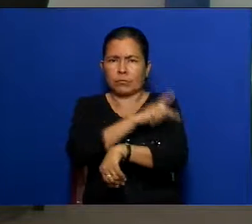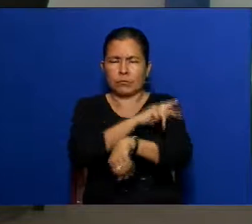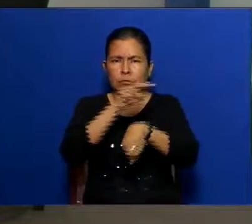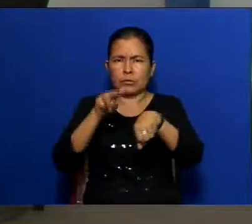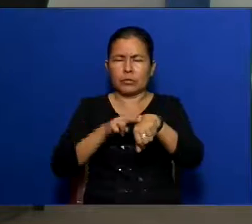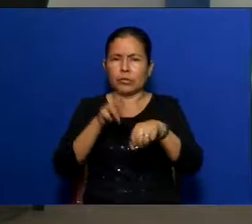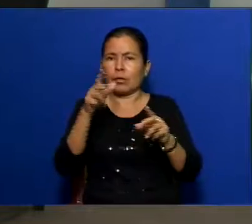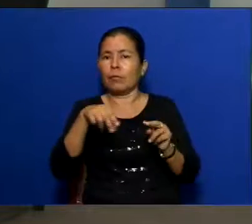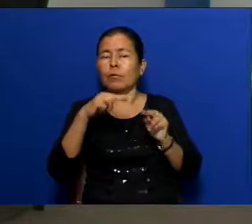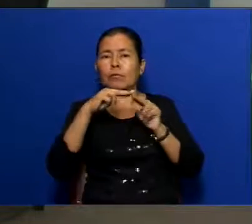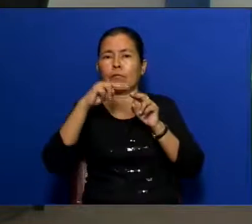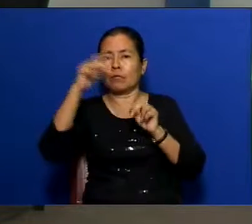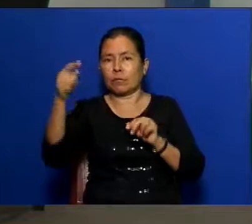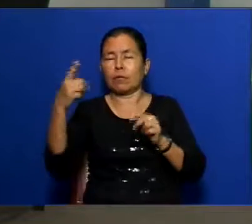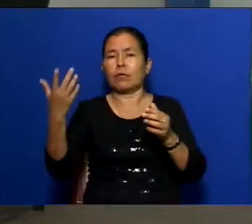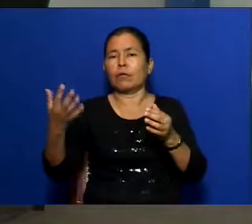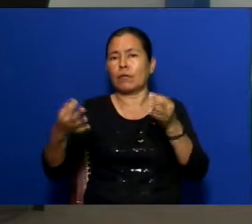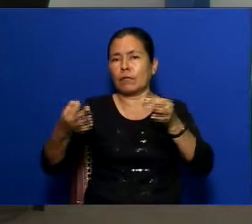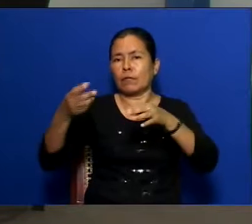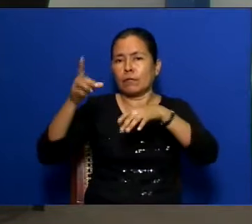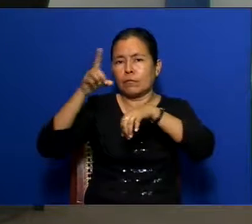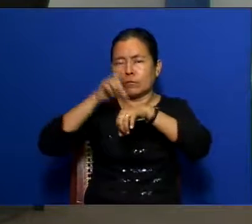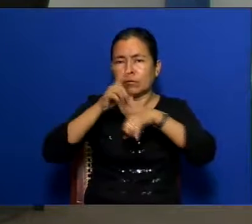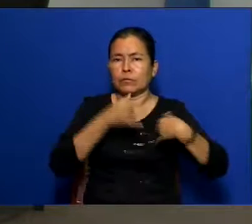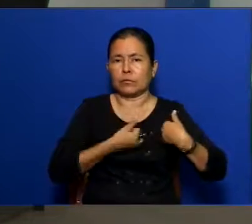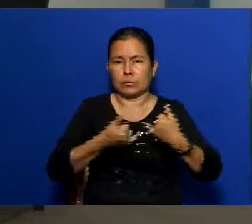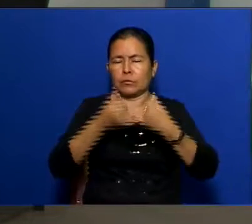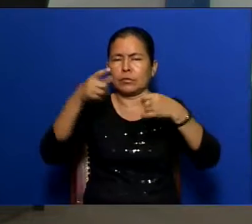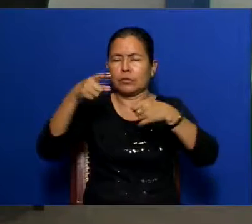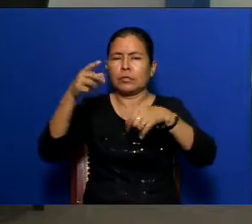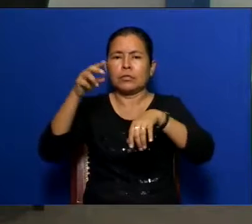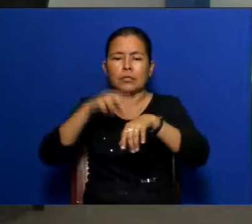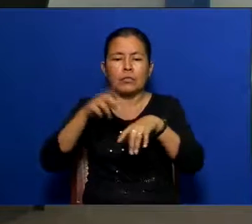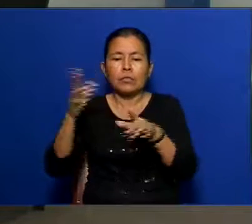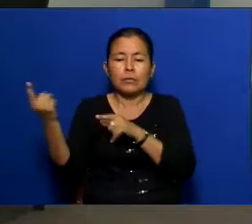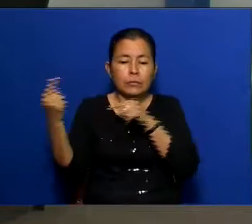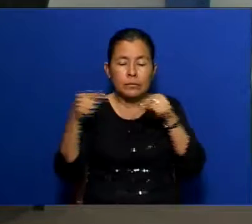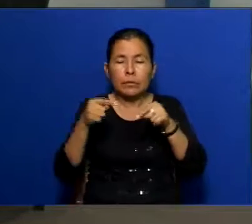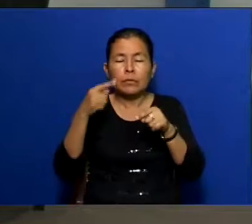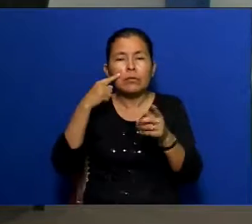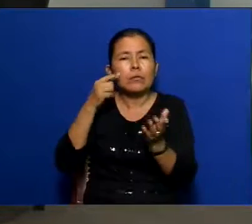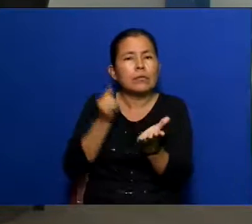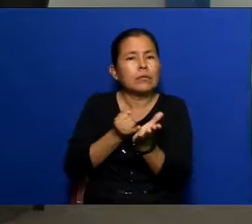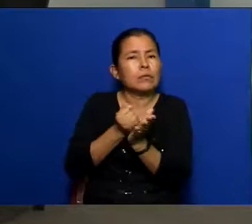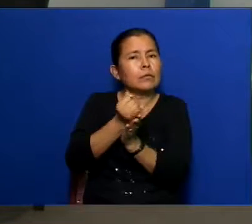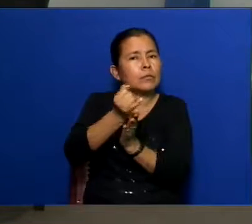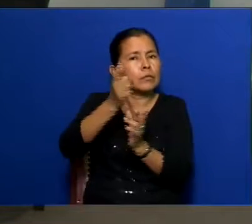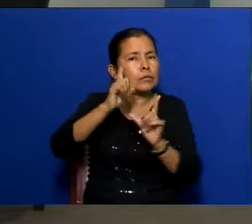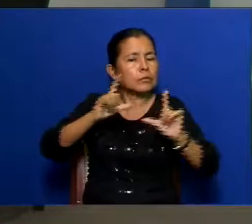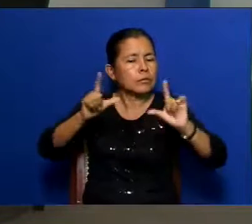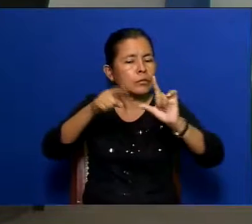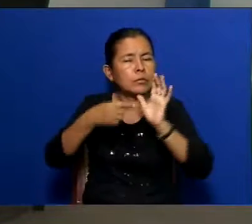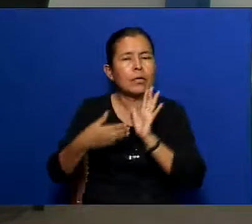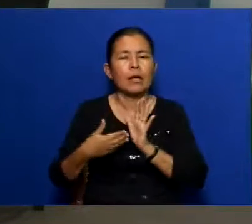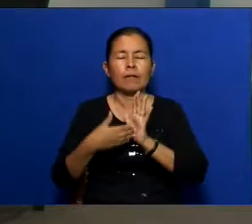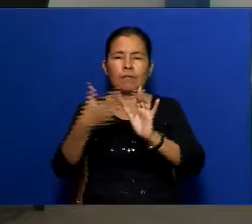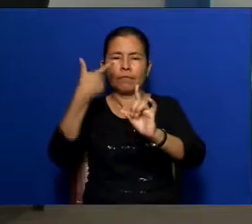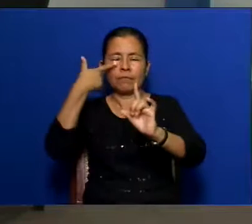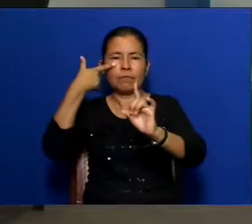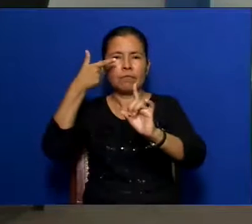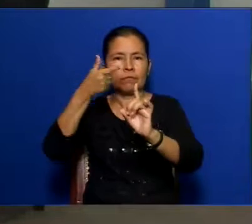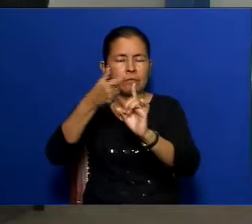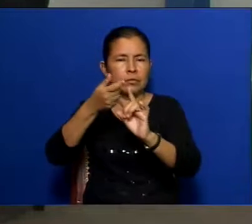Instituto de Medicina Legal haga las investigaciones médico-legales pertinentes y poder demostrar esos delitos que se